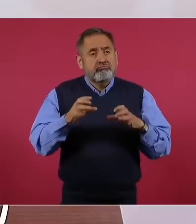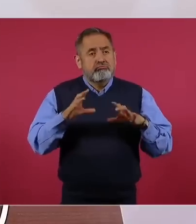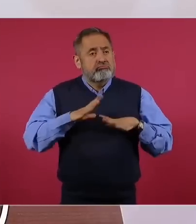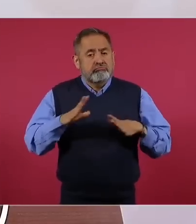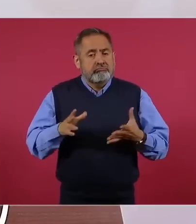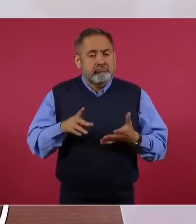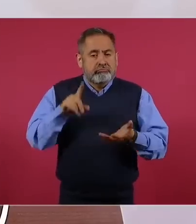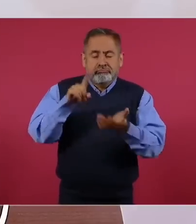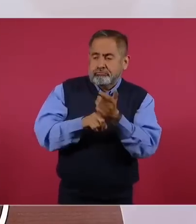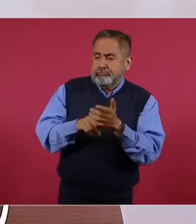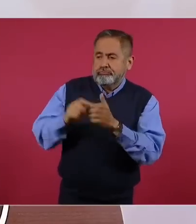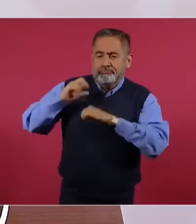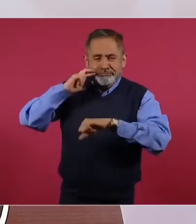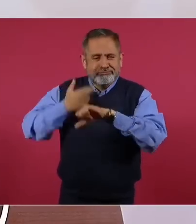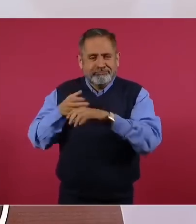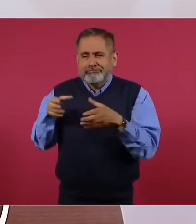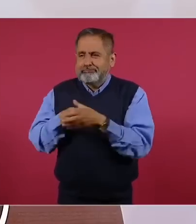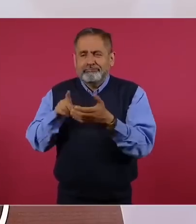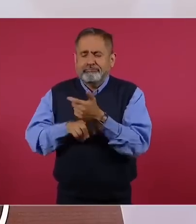en la comandancia,